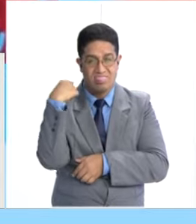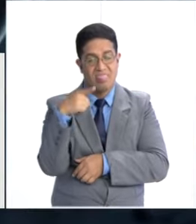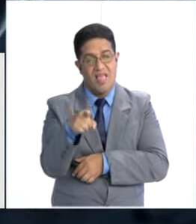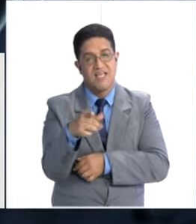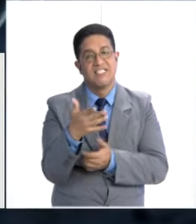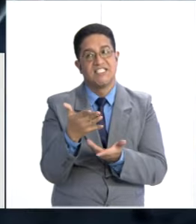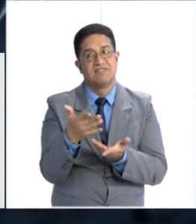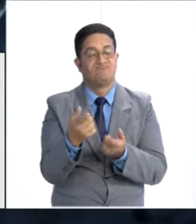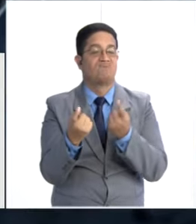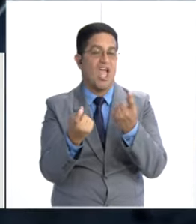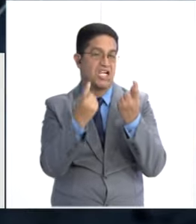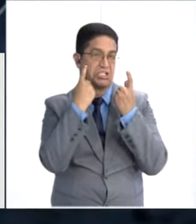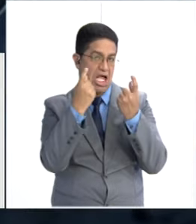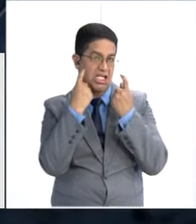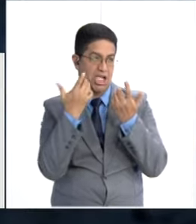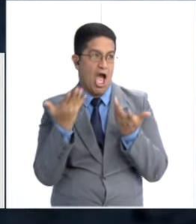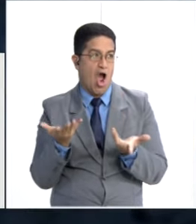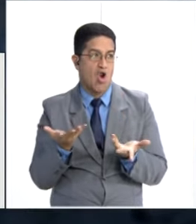nos enseñaron